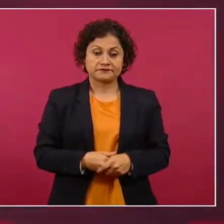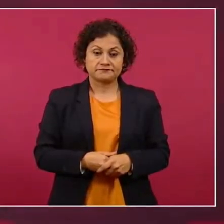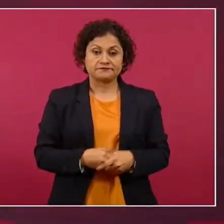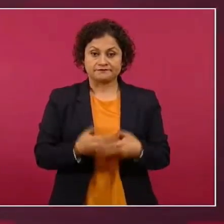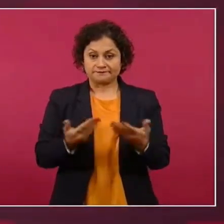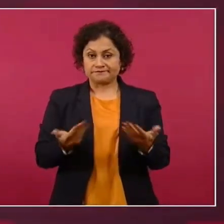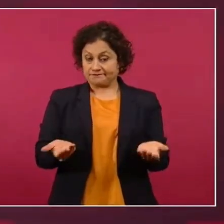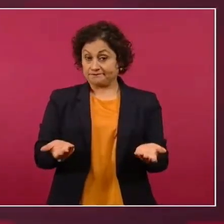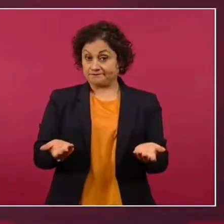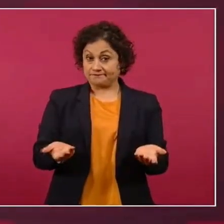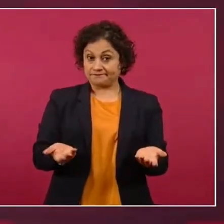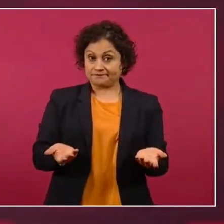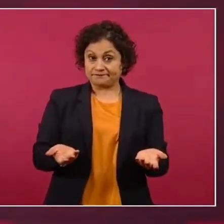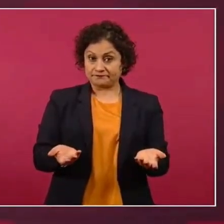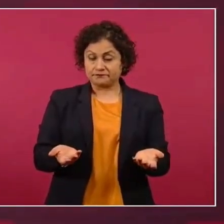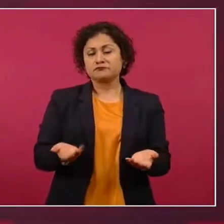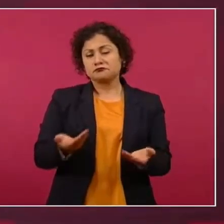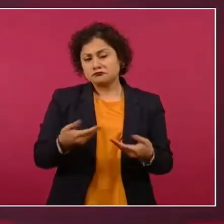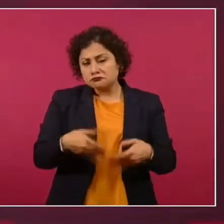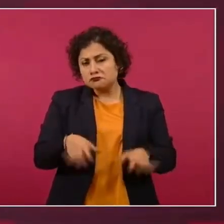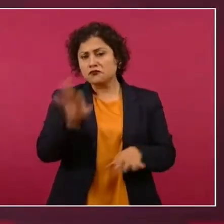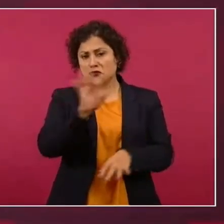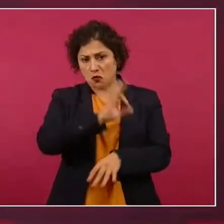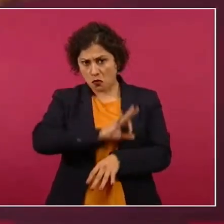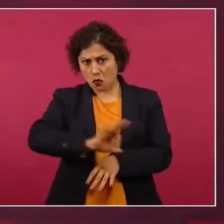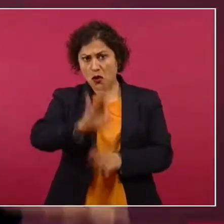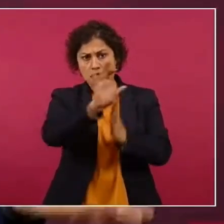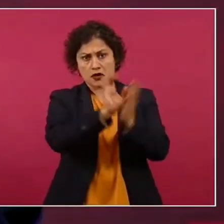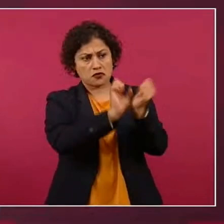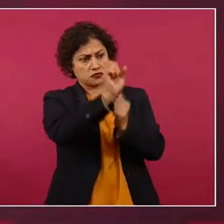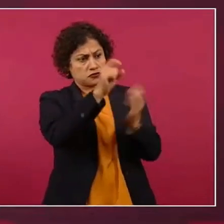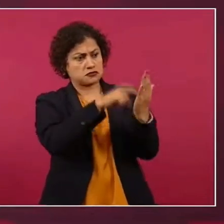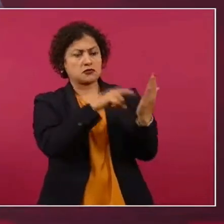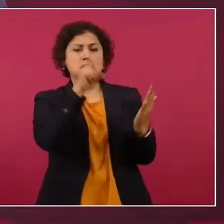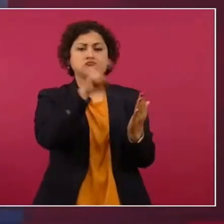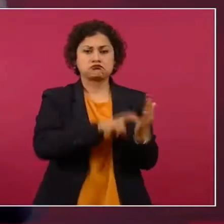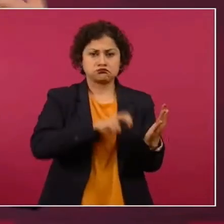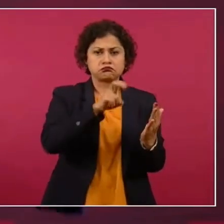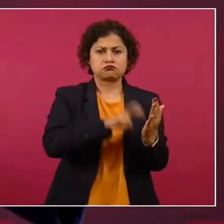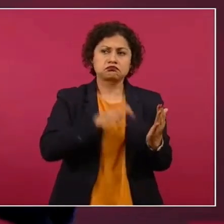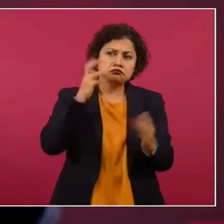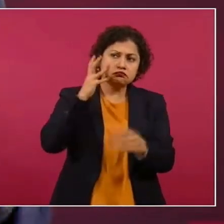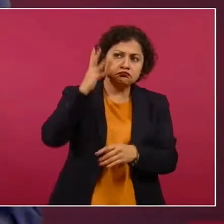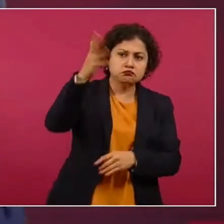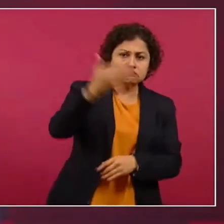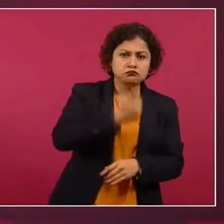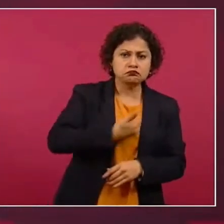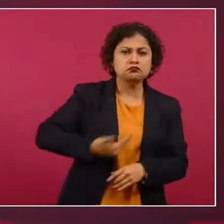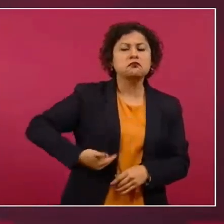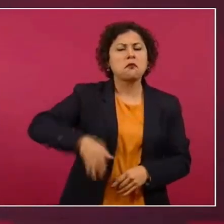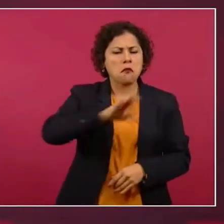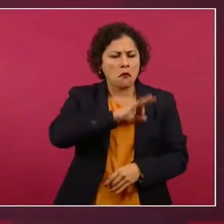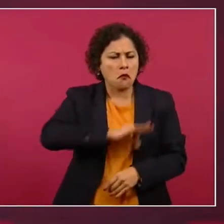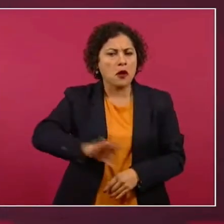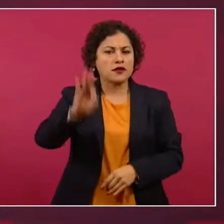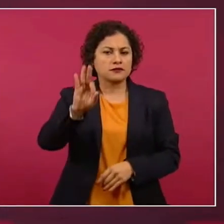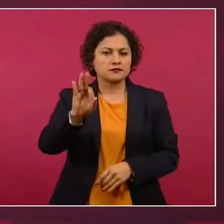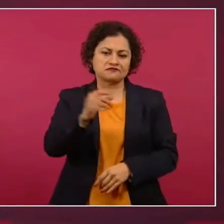Entonces, sí podría hacer una reforma constitucional. Nosotros no vamos a poder, primero por el tiempo y segundo,